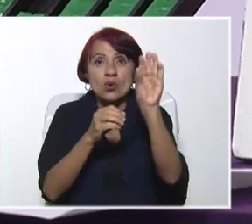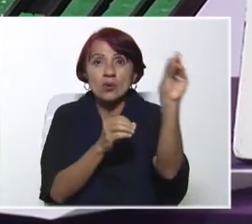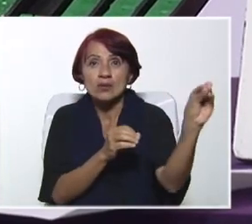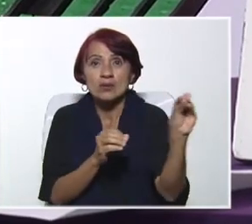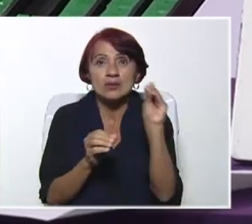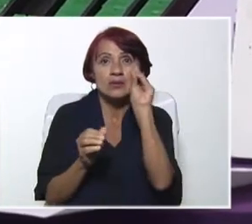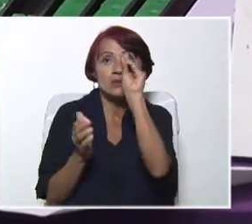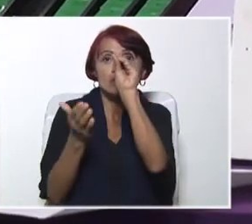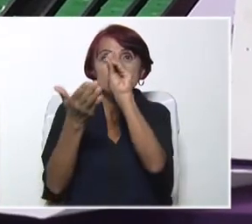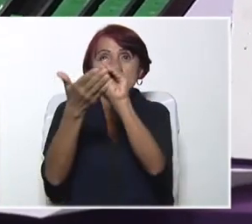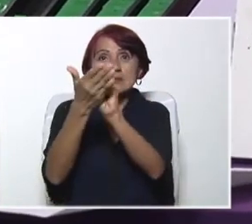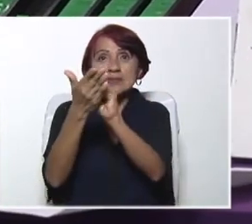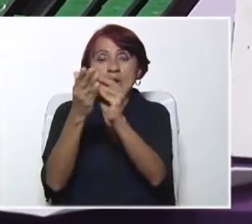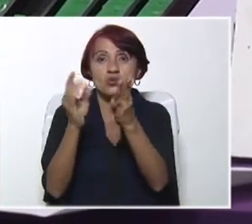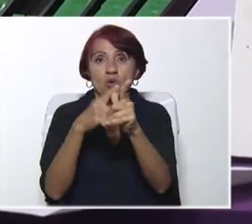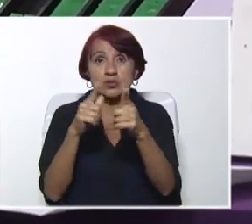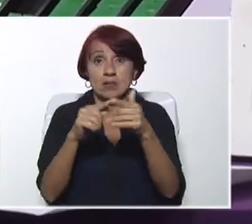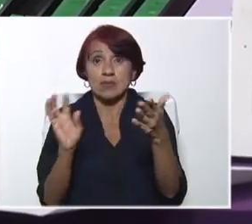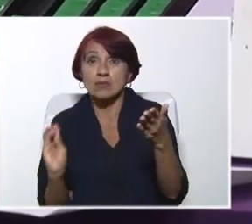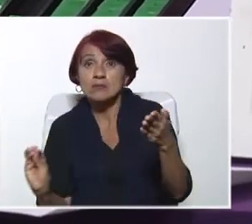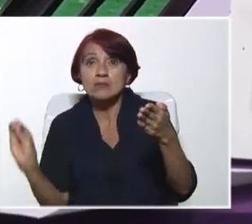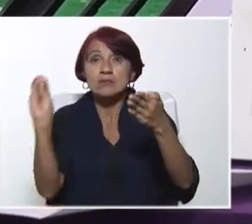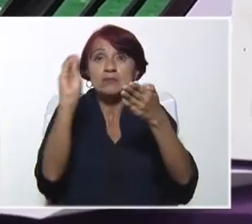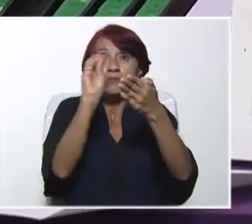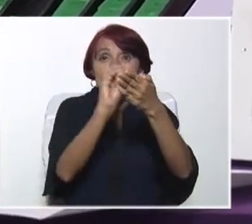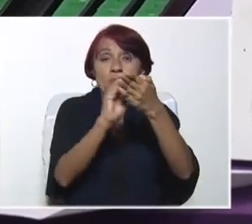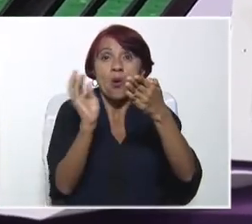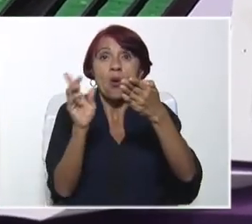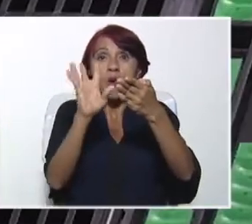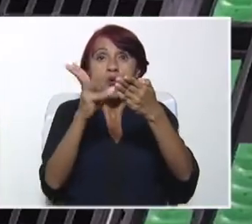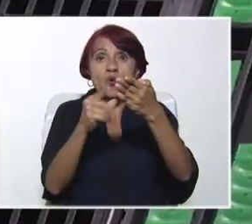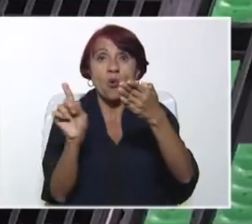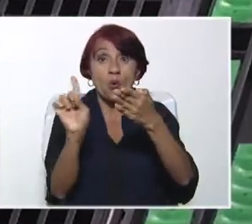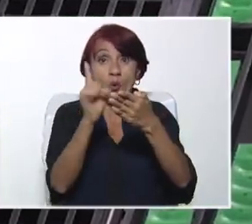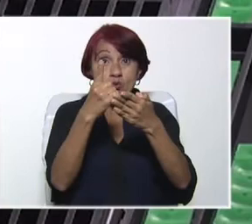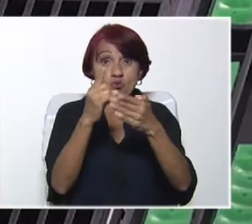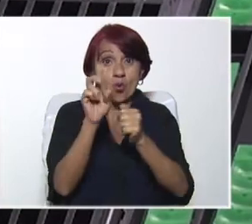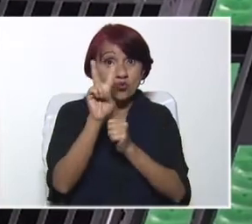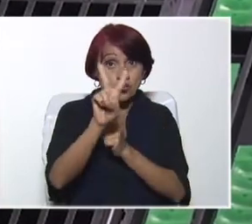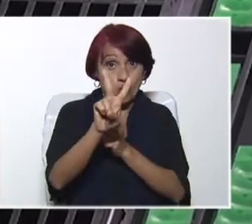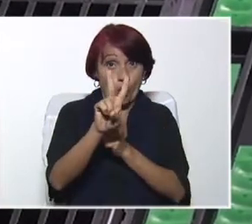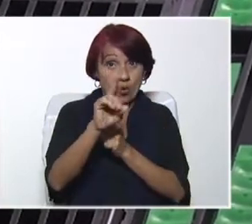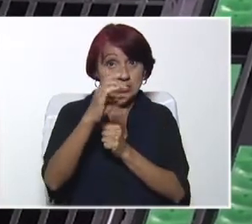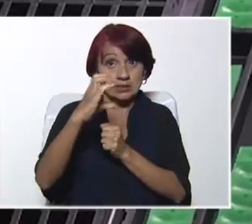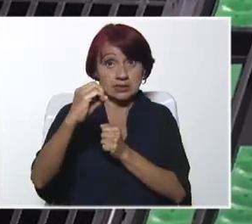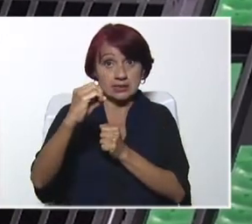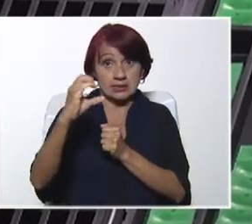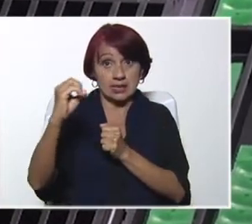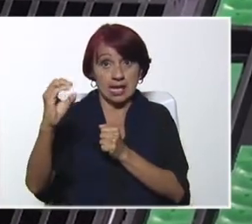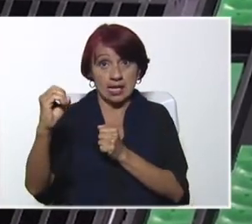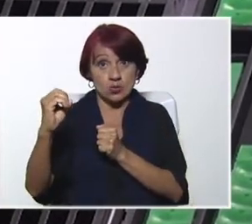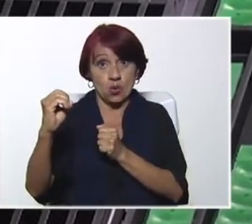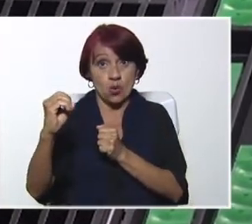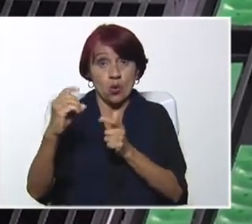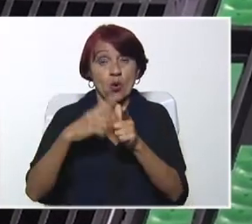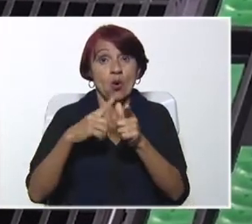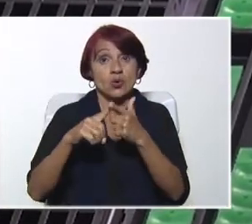número, agregando el número 1, que es la unidad, 2 ceros que representan